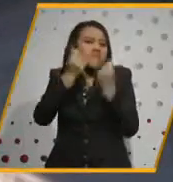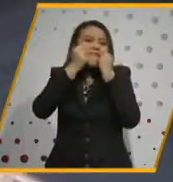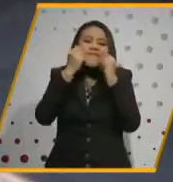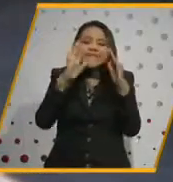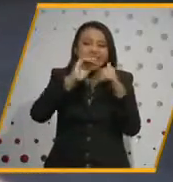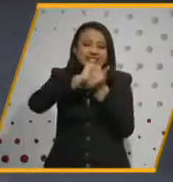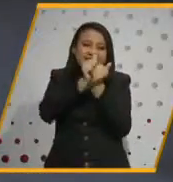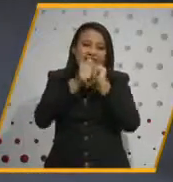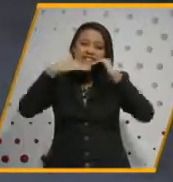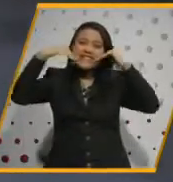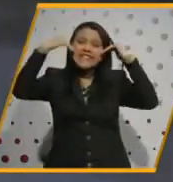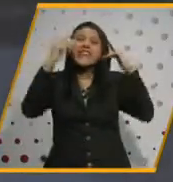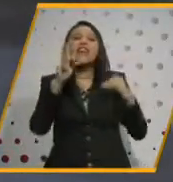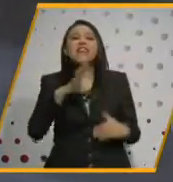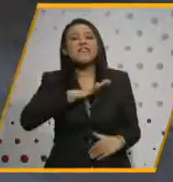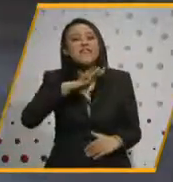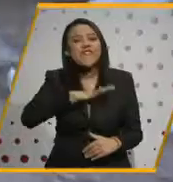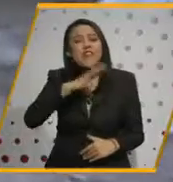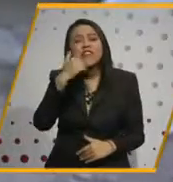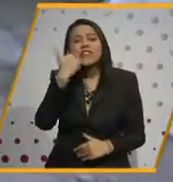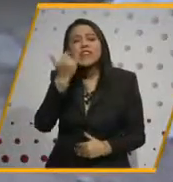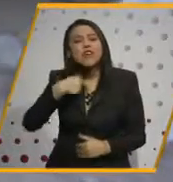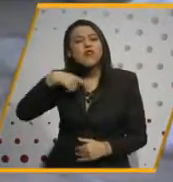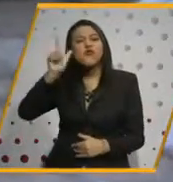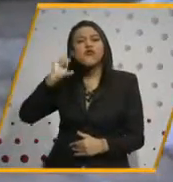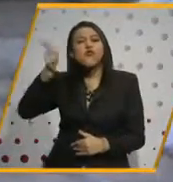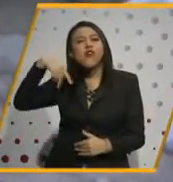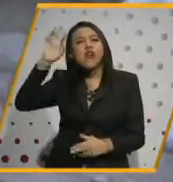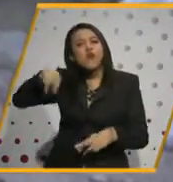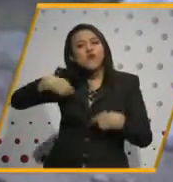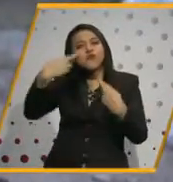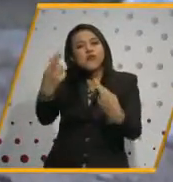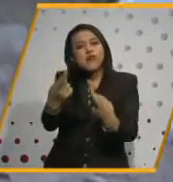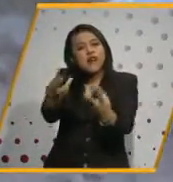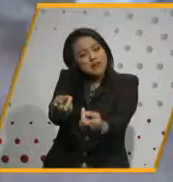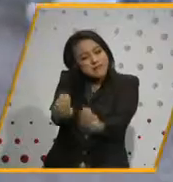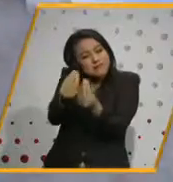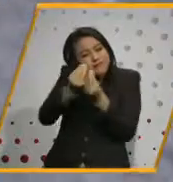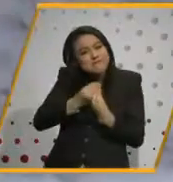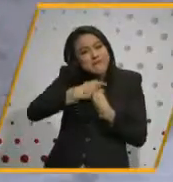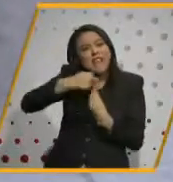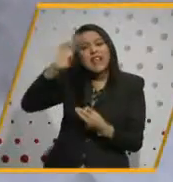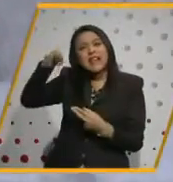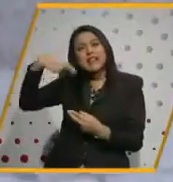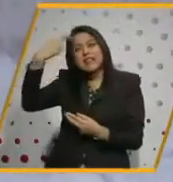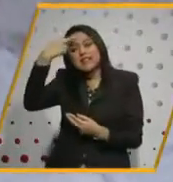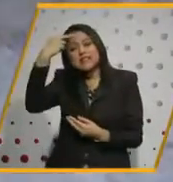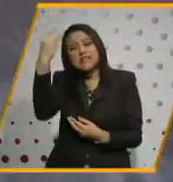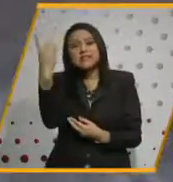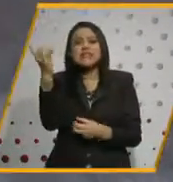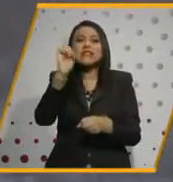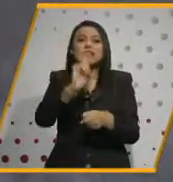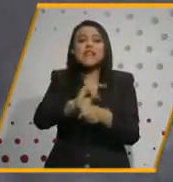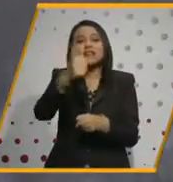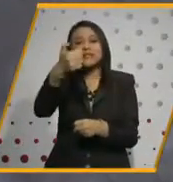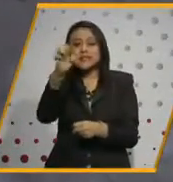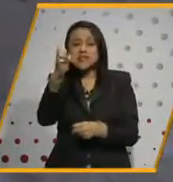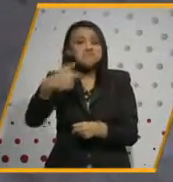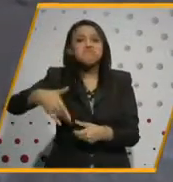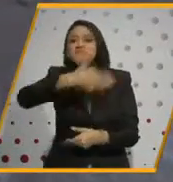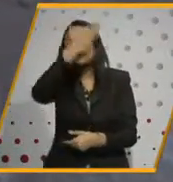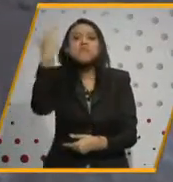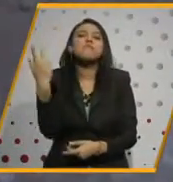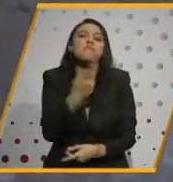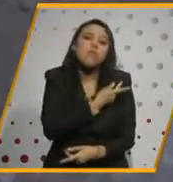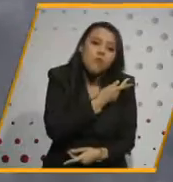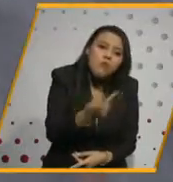su corazón de niños desean recibir un obsequio el próximo 6 de enero. Ellos no saben de carencias ni de dificultades económicas. Solo